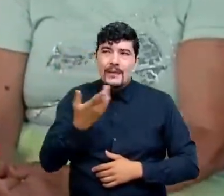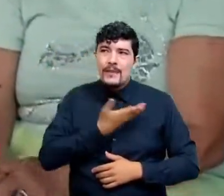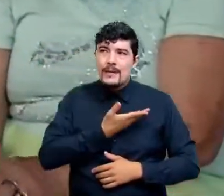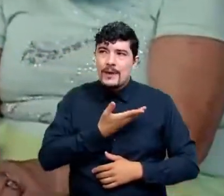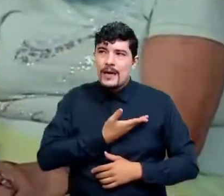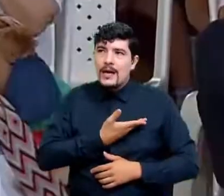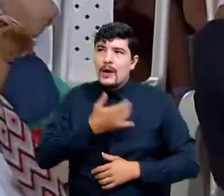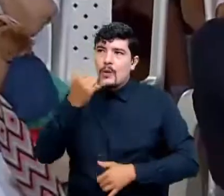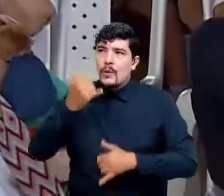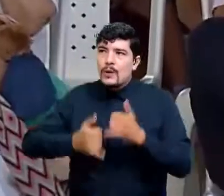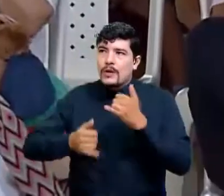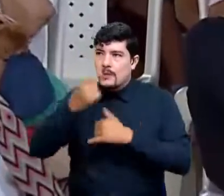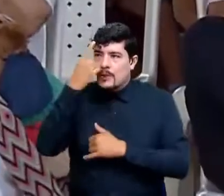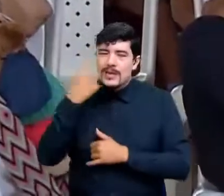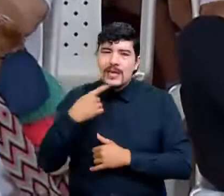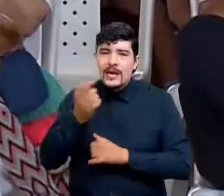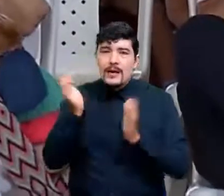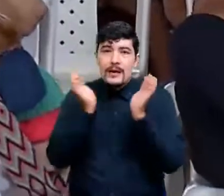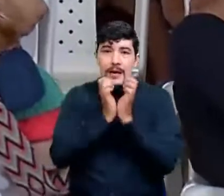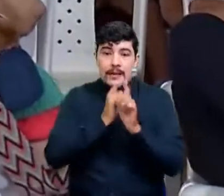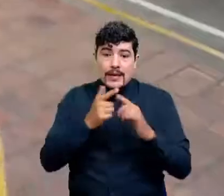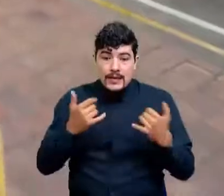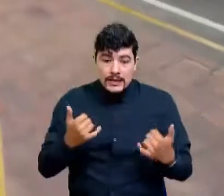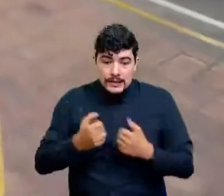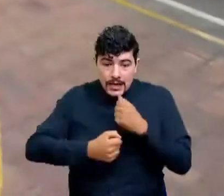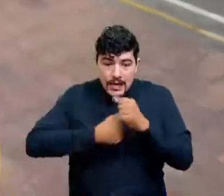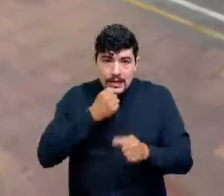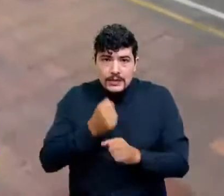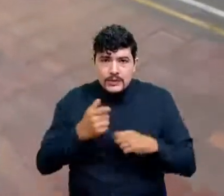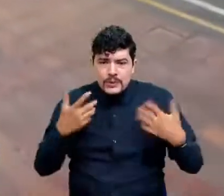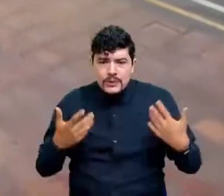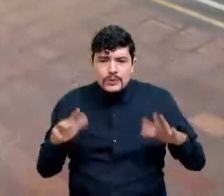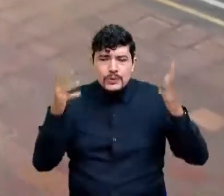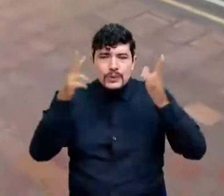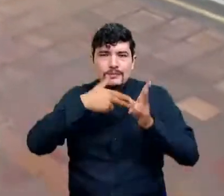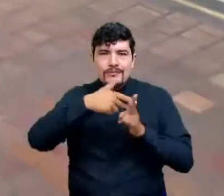domingo de mayo, pero este año la fiesta se adelantó por las elecciones presidenciales.